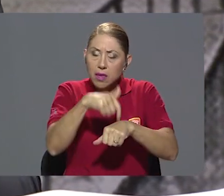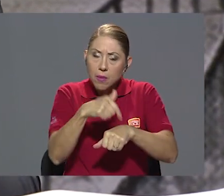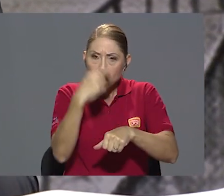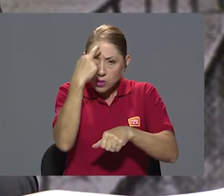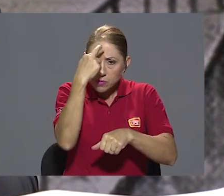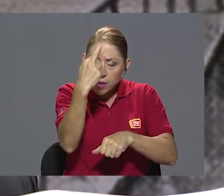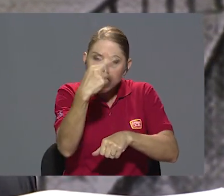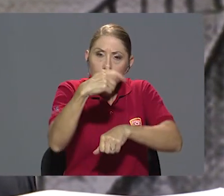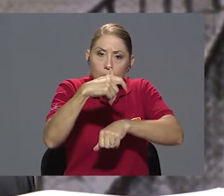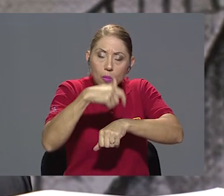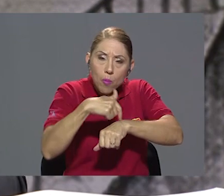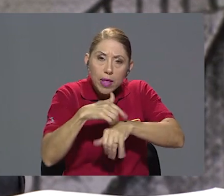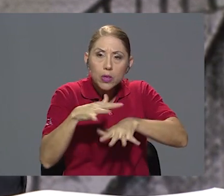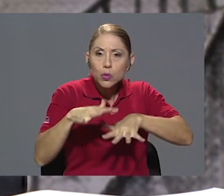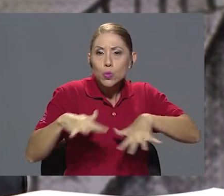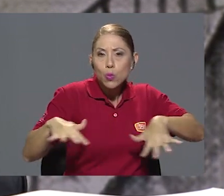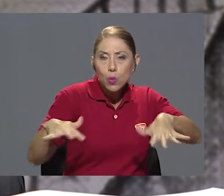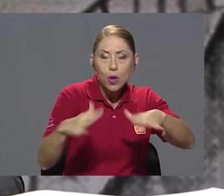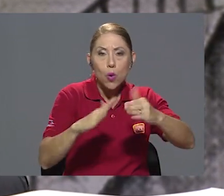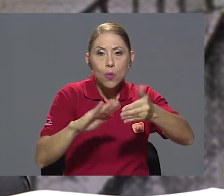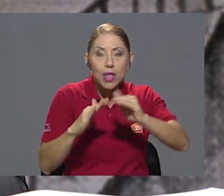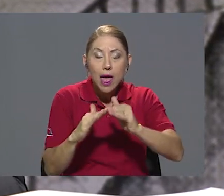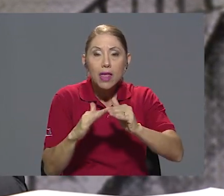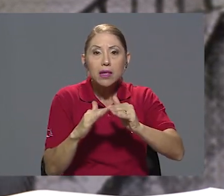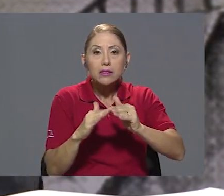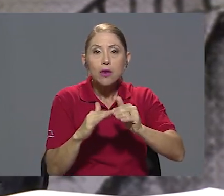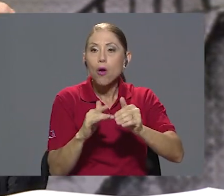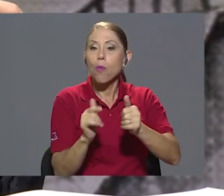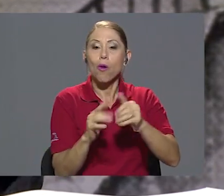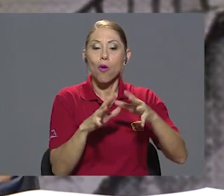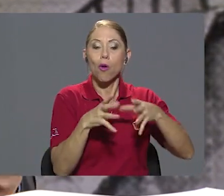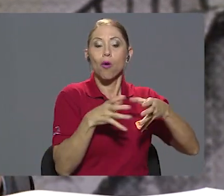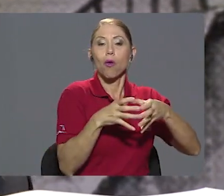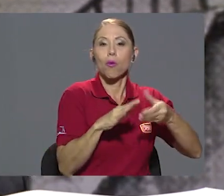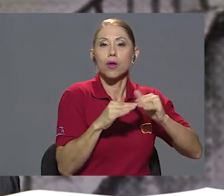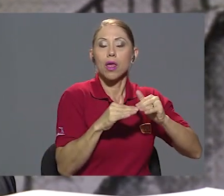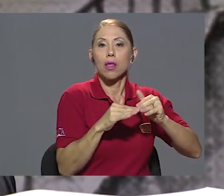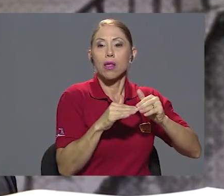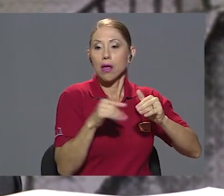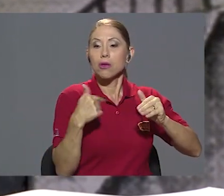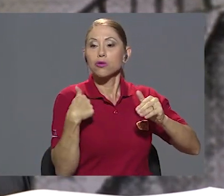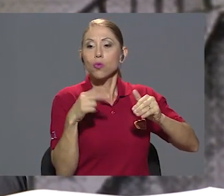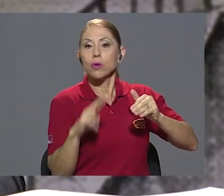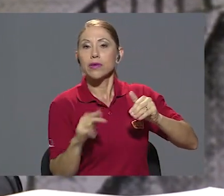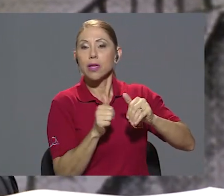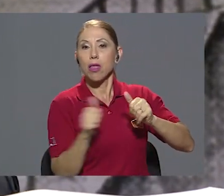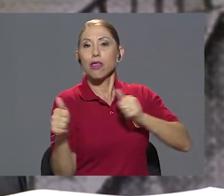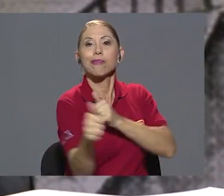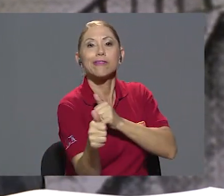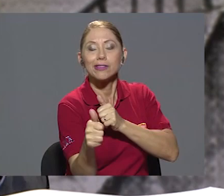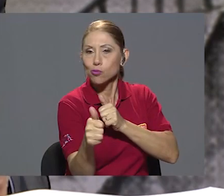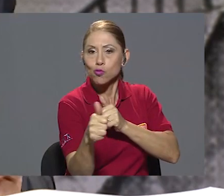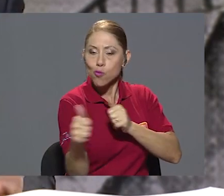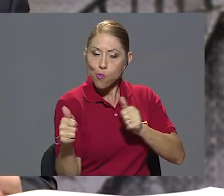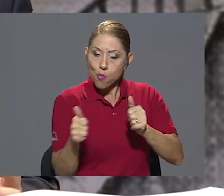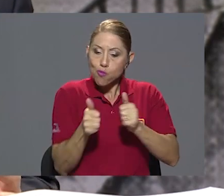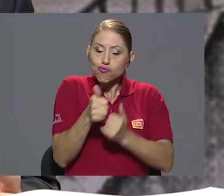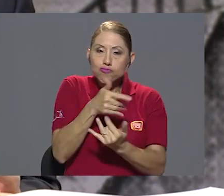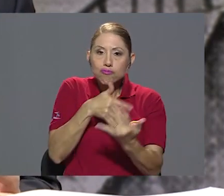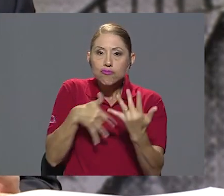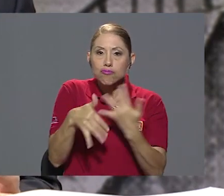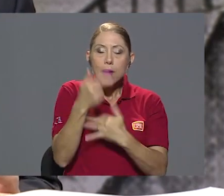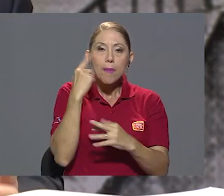las comunidades para aprender con ellas, para buscar respuesta a los problemas que